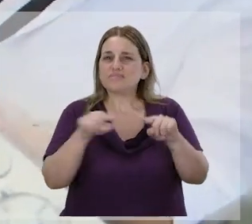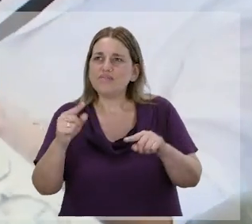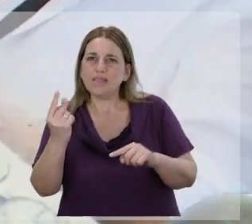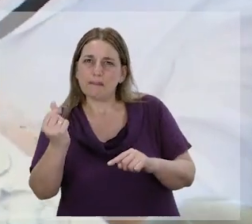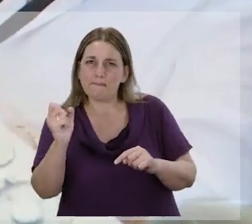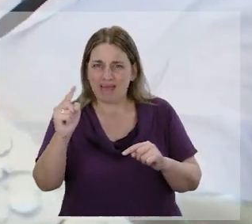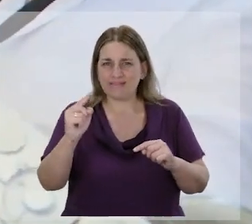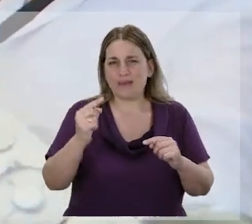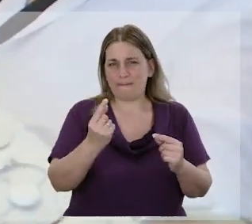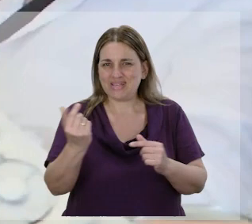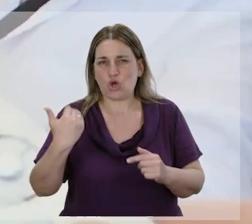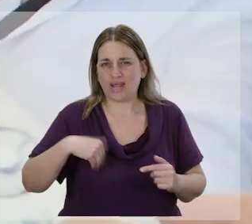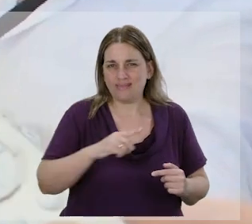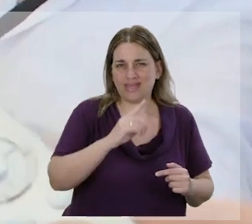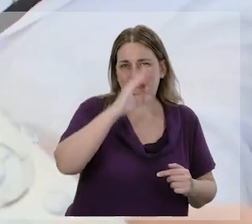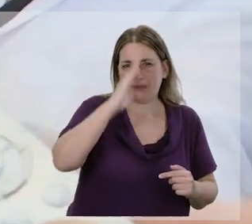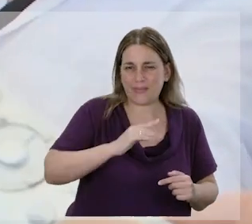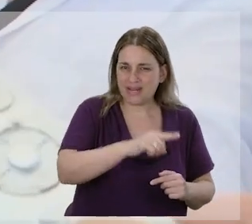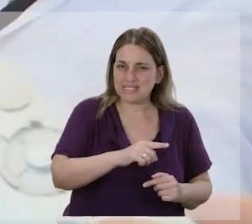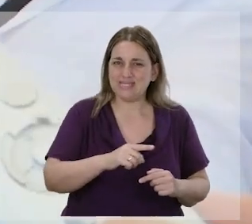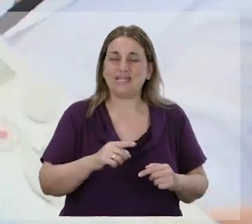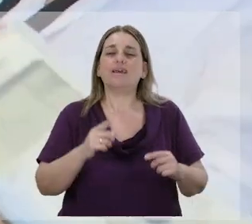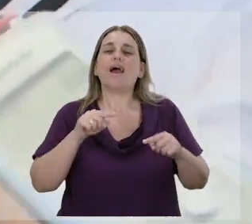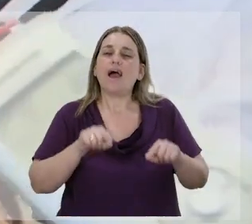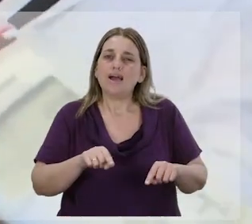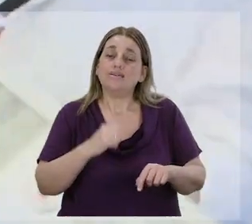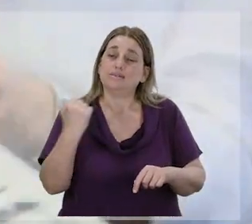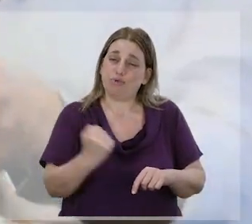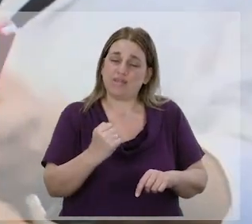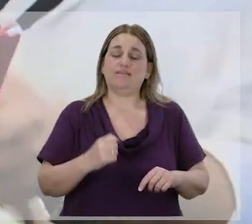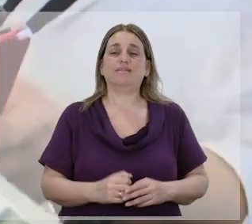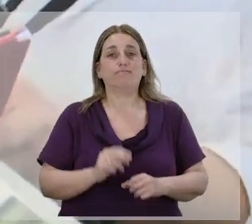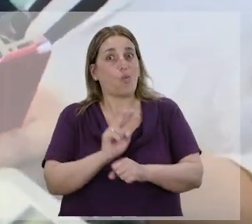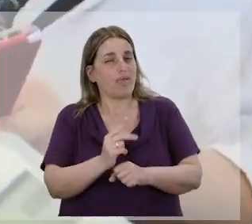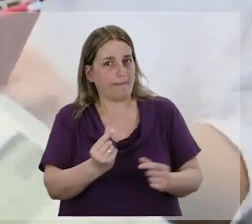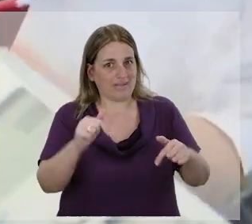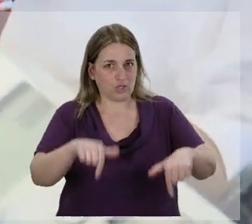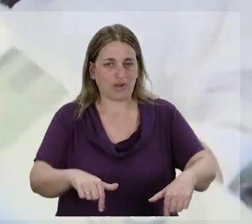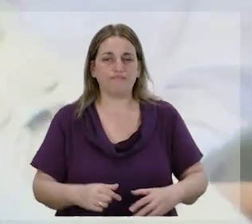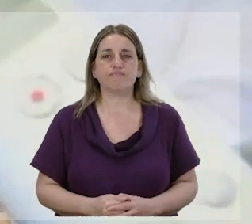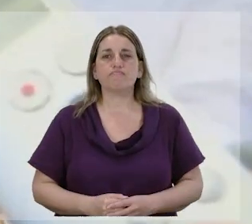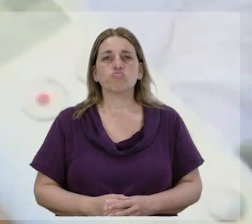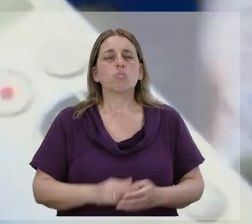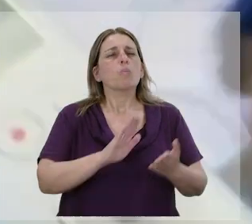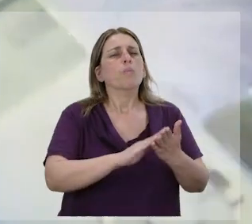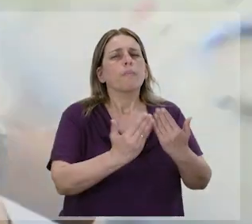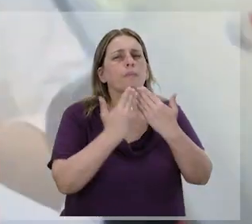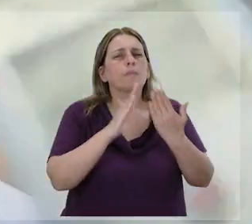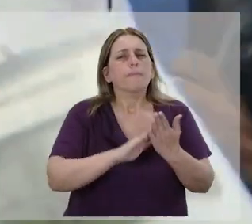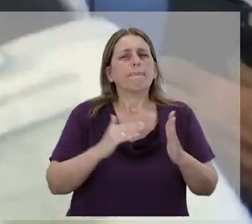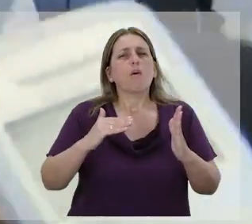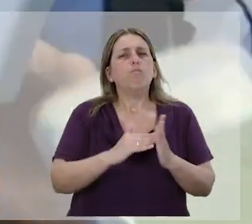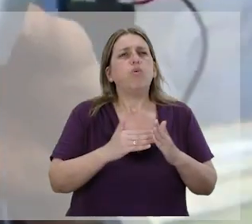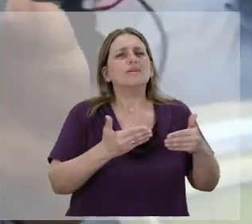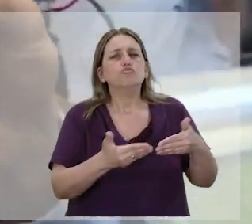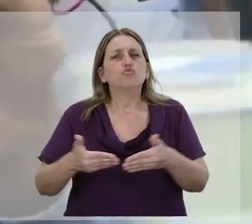que la diferencia del tipo cambiario con respecto a la Argentina y con respecto al Brasil es importante. Señor presidente, con relación al